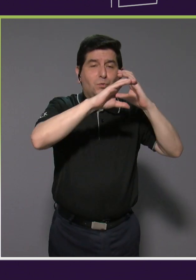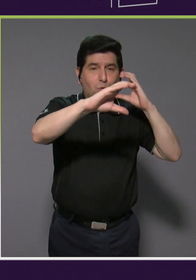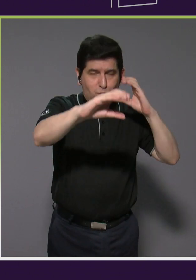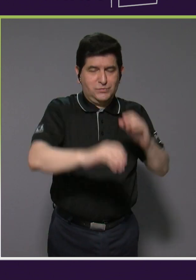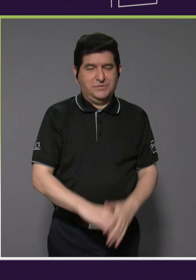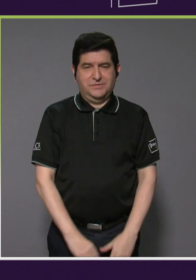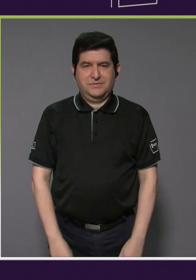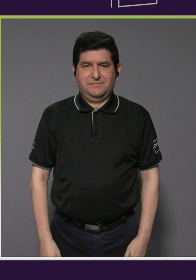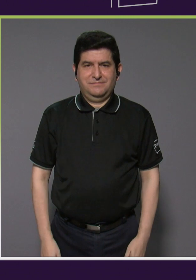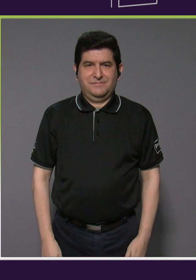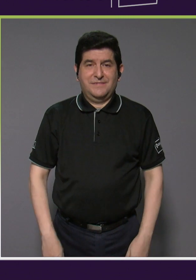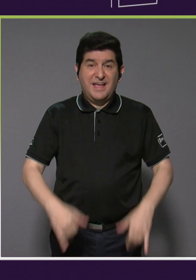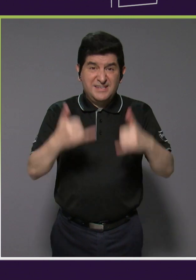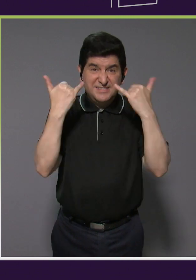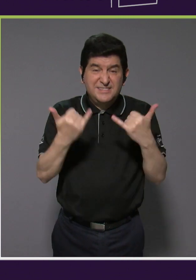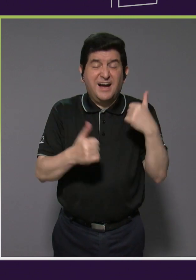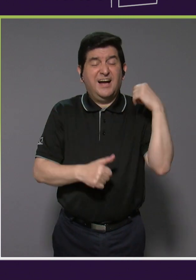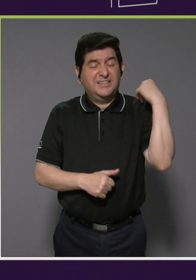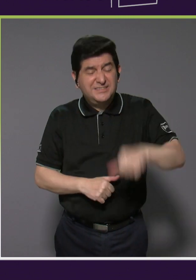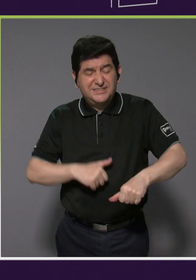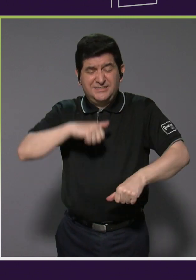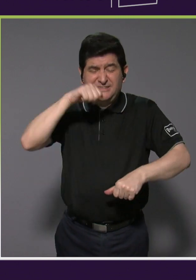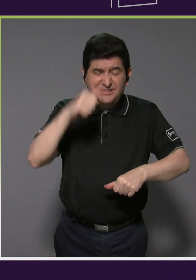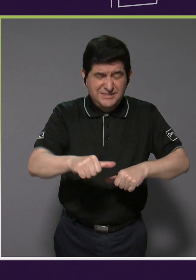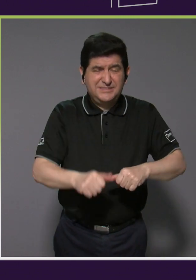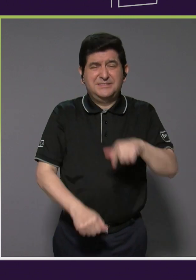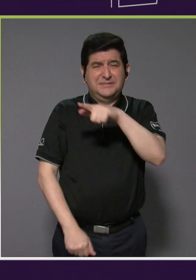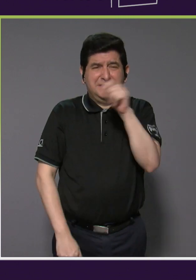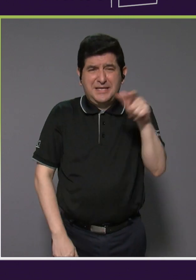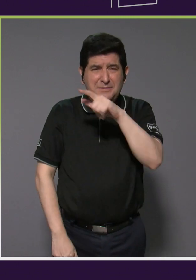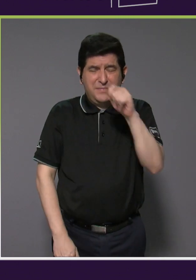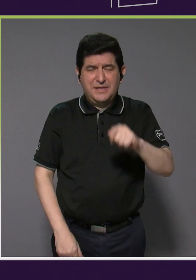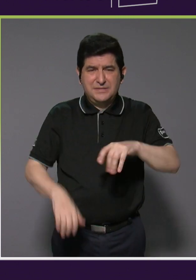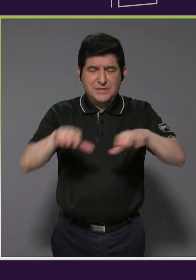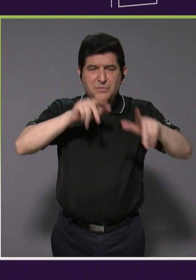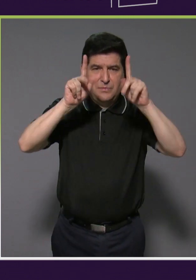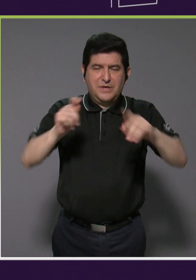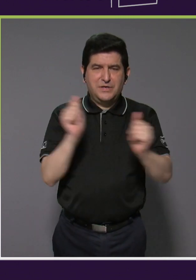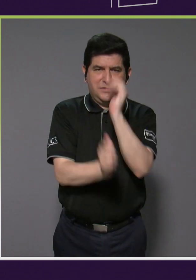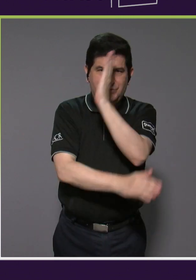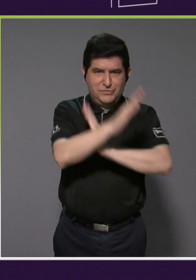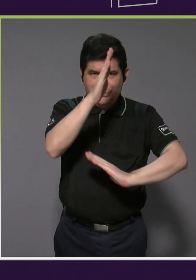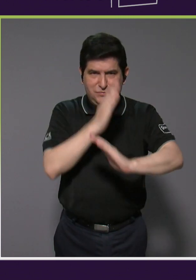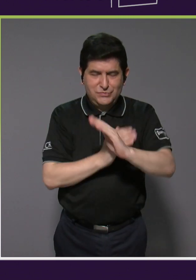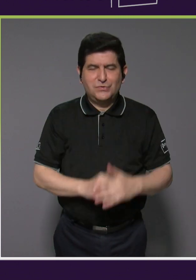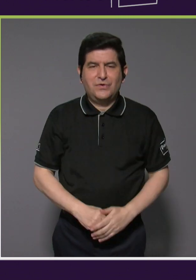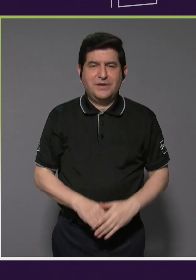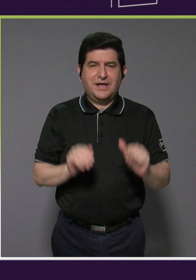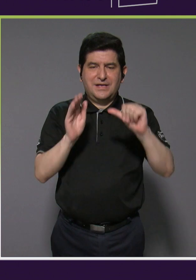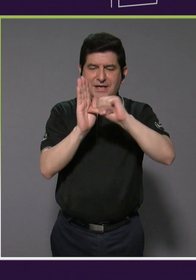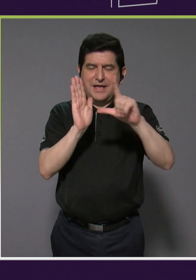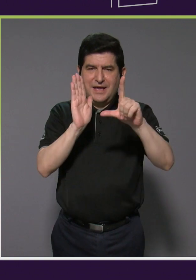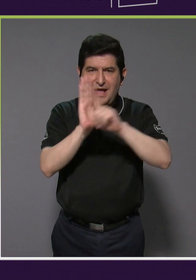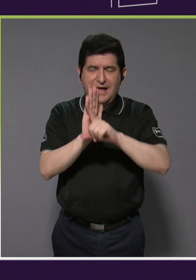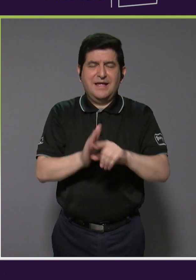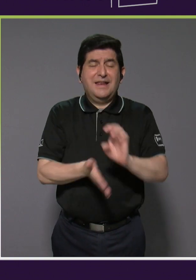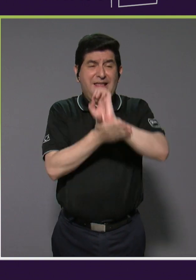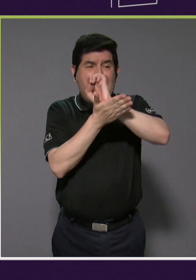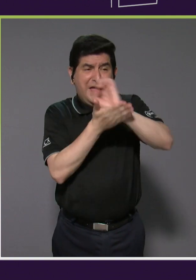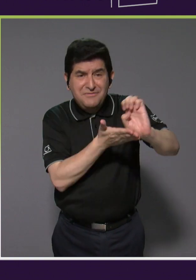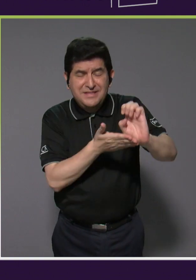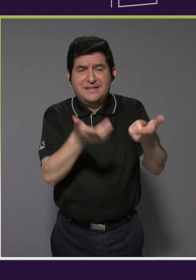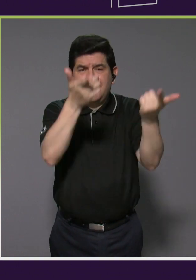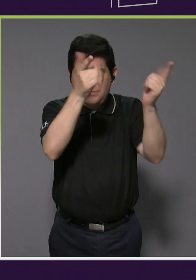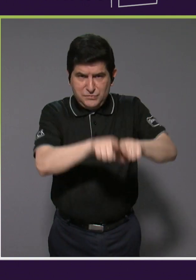que también ya ha sido una lucha de hace varios meses del movimiento de personas con discapacidad en la Asamblea Legislativa para evitar que esto